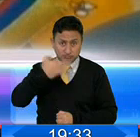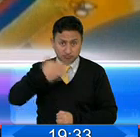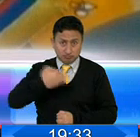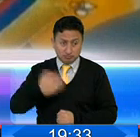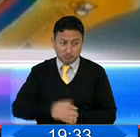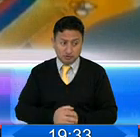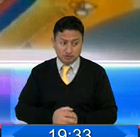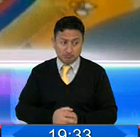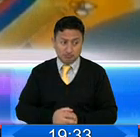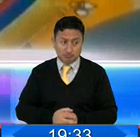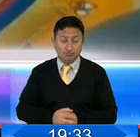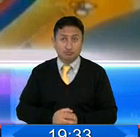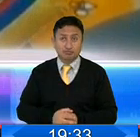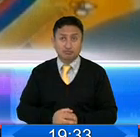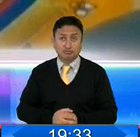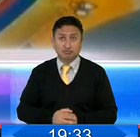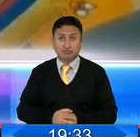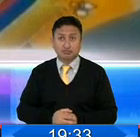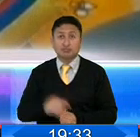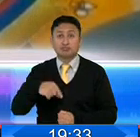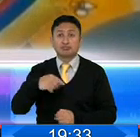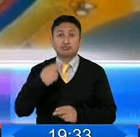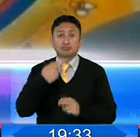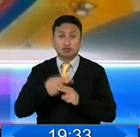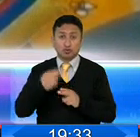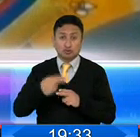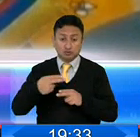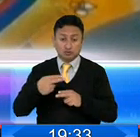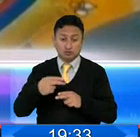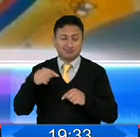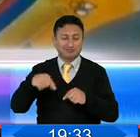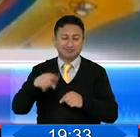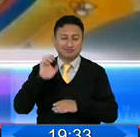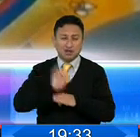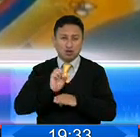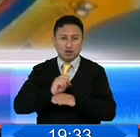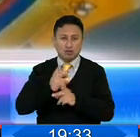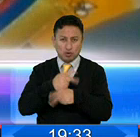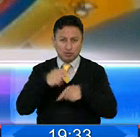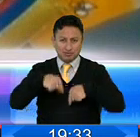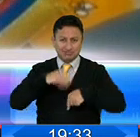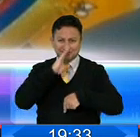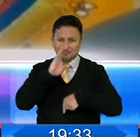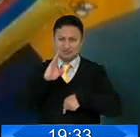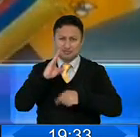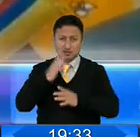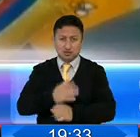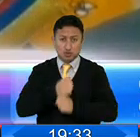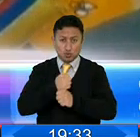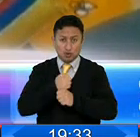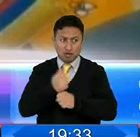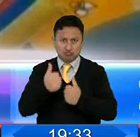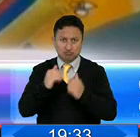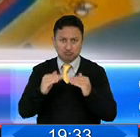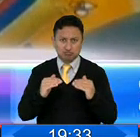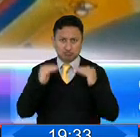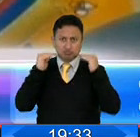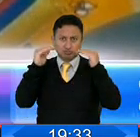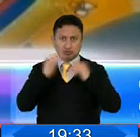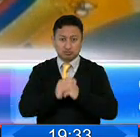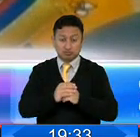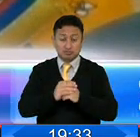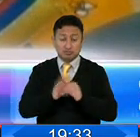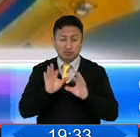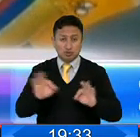el alto estándar de bioseguridad que tiene el Ecuador para todos sus productos. Es importante que esto sea